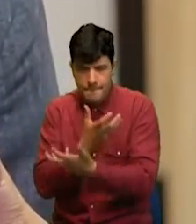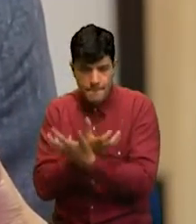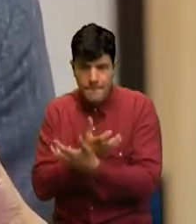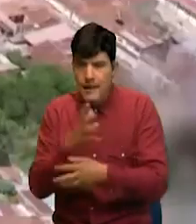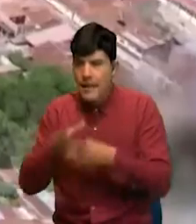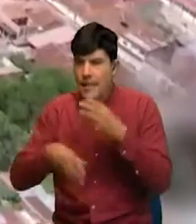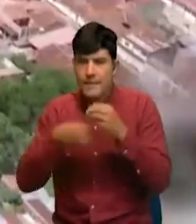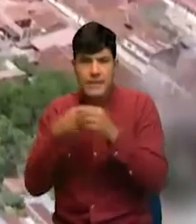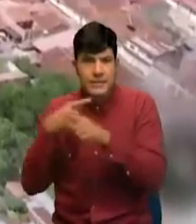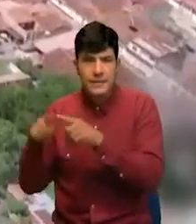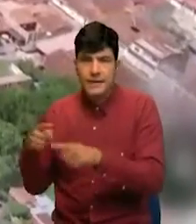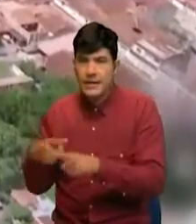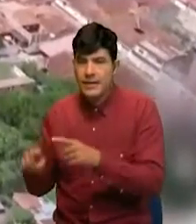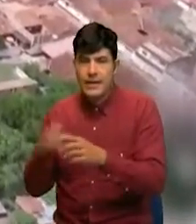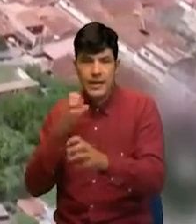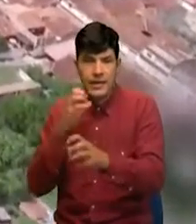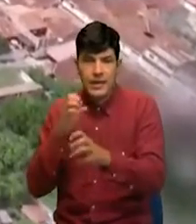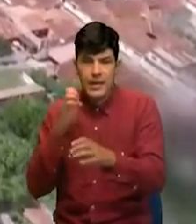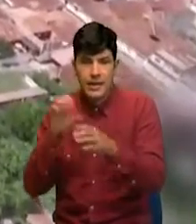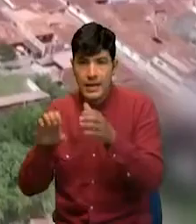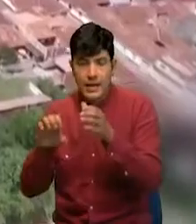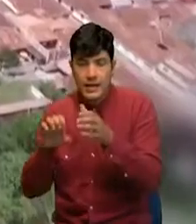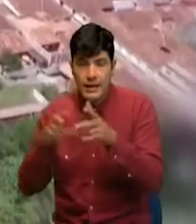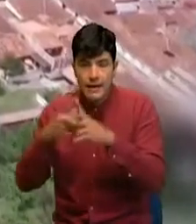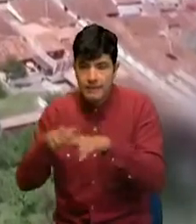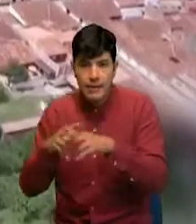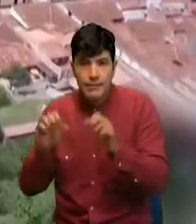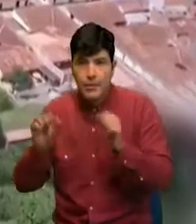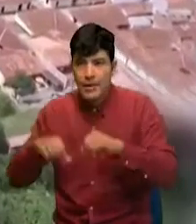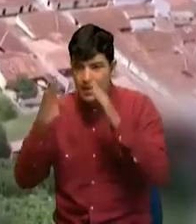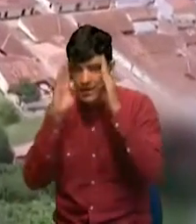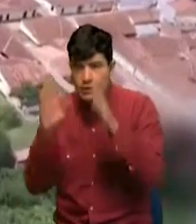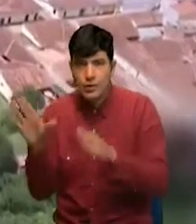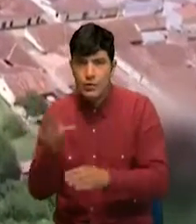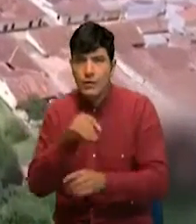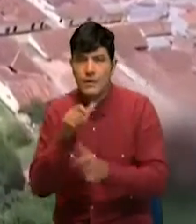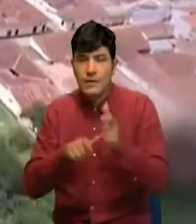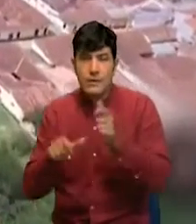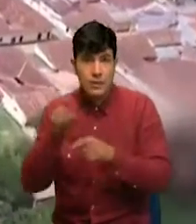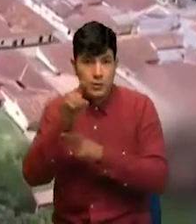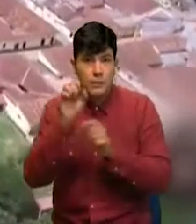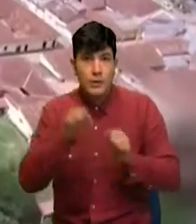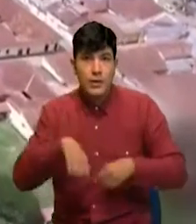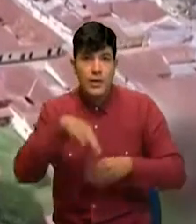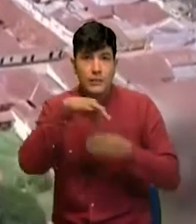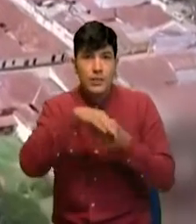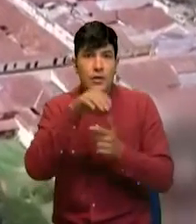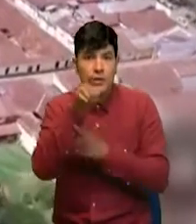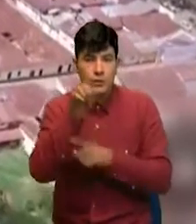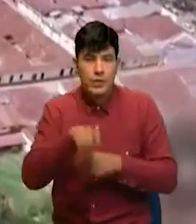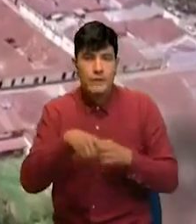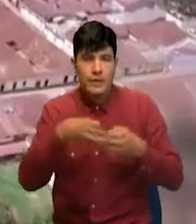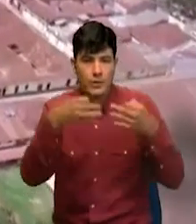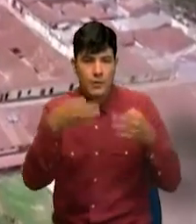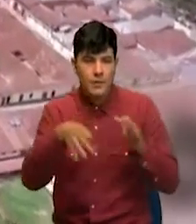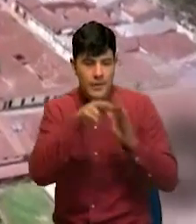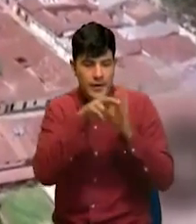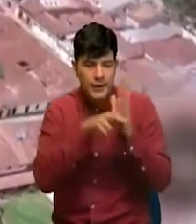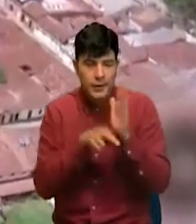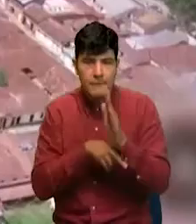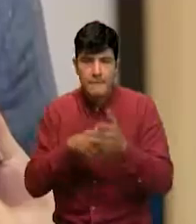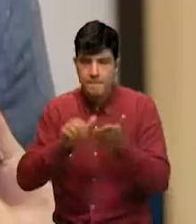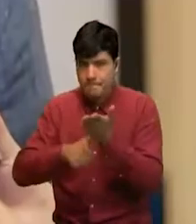de equipos para atención de usuarios para participar de la asamblea y poder votar se debe cumplir con algunos requisitos ser la ciudadanía